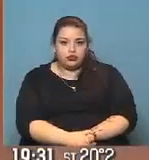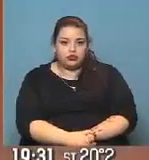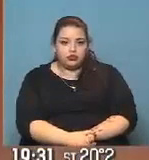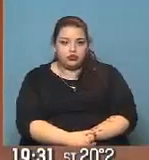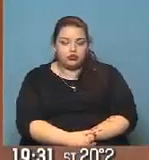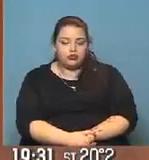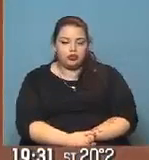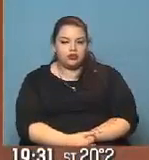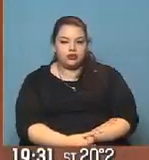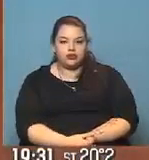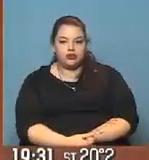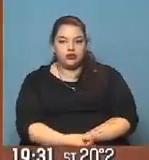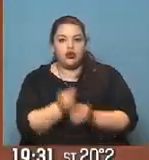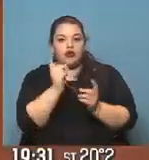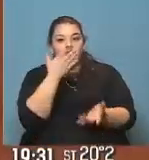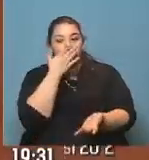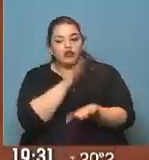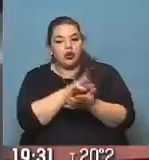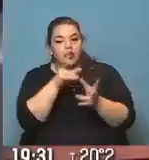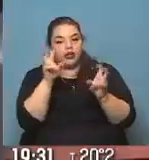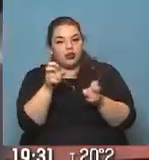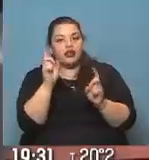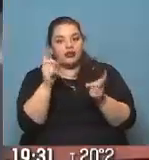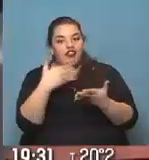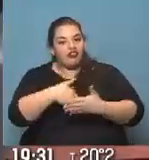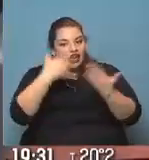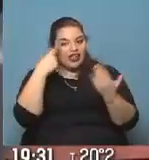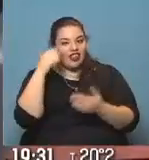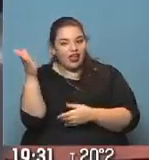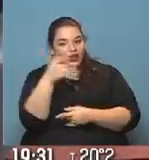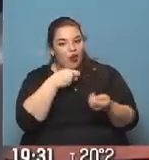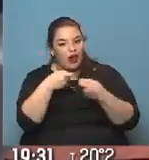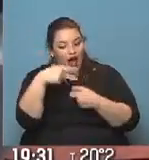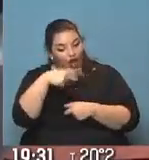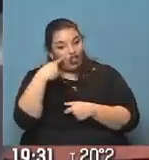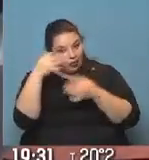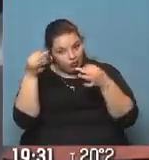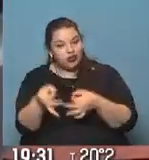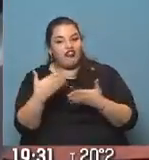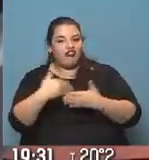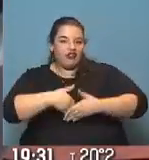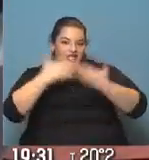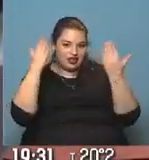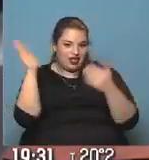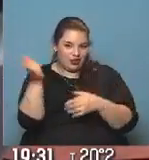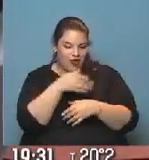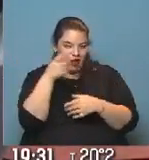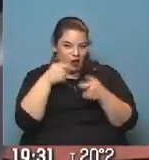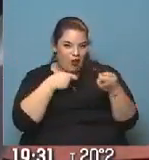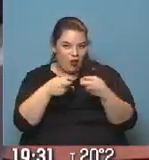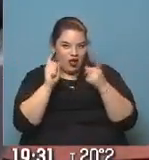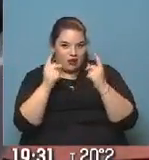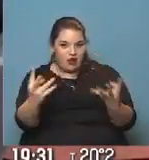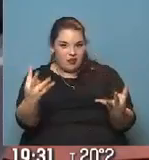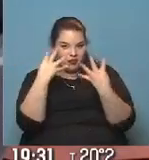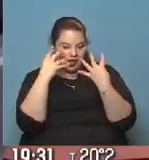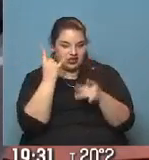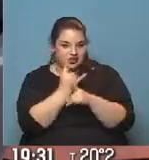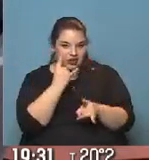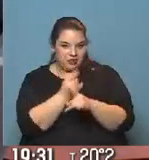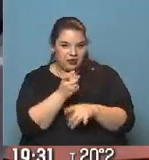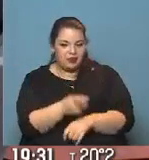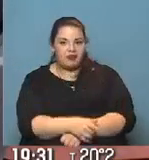Y seguimos con el tema. A propósito, feliz día a todos los jubilados. Hoy es el Día del Jubilado, así que muchísimas felicidades a los miles y miles que nos miran a lo largo y ancho de todo el